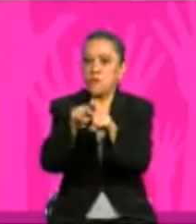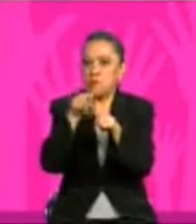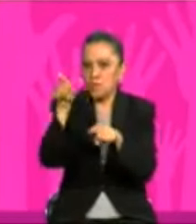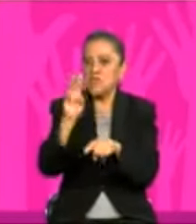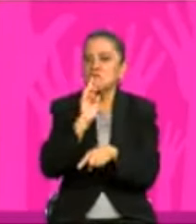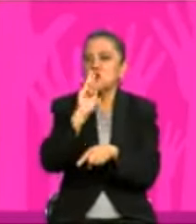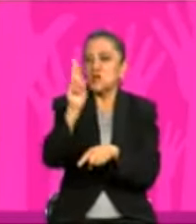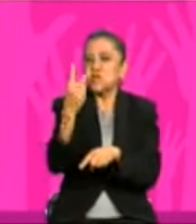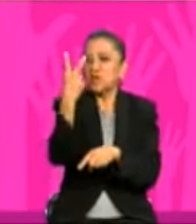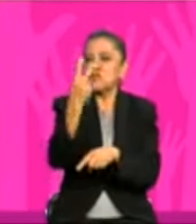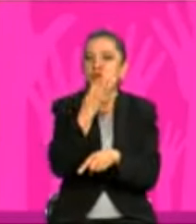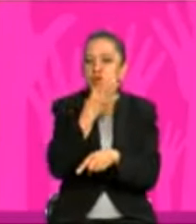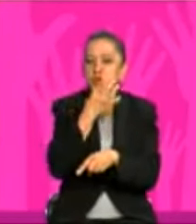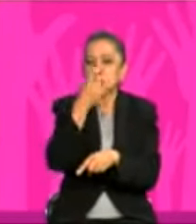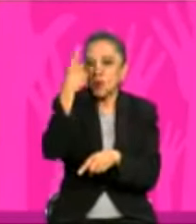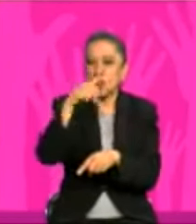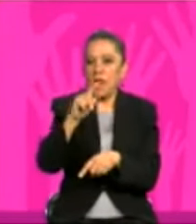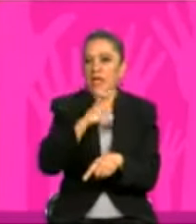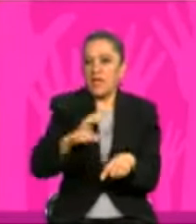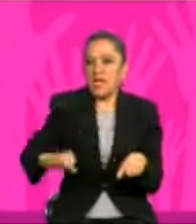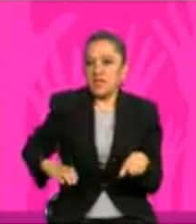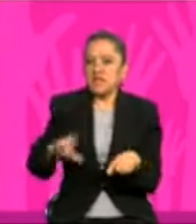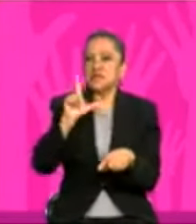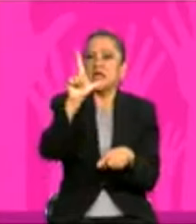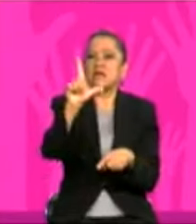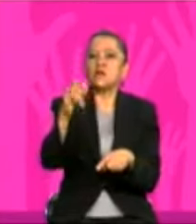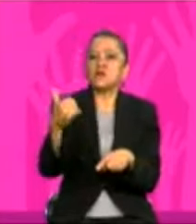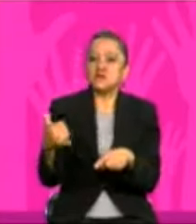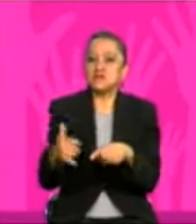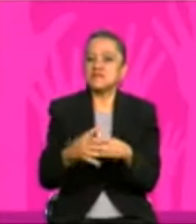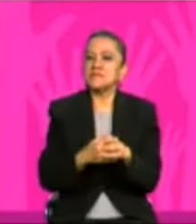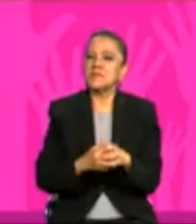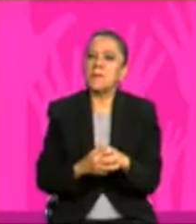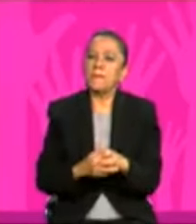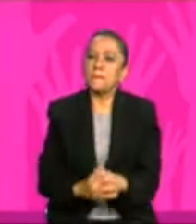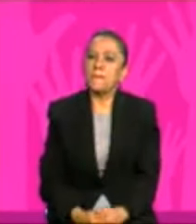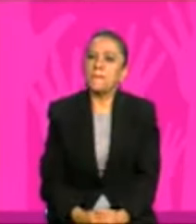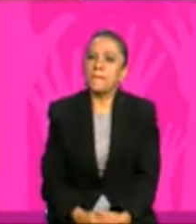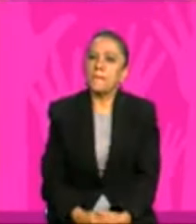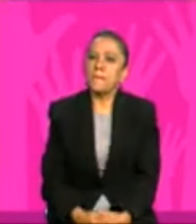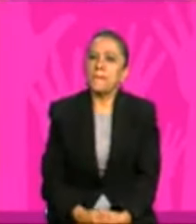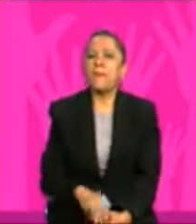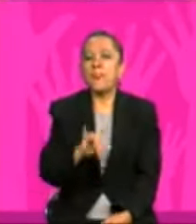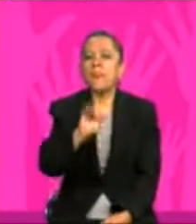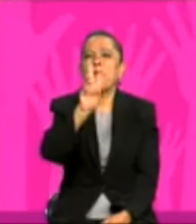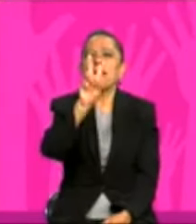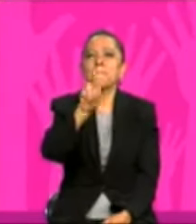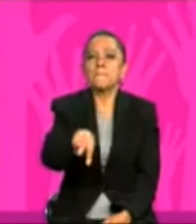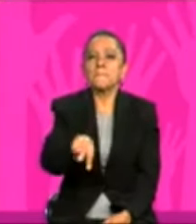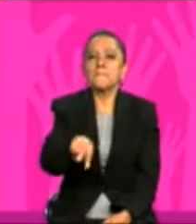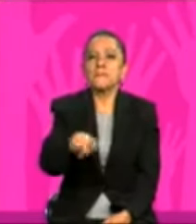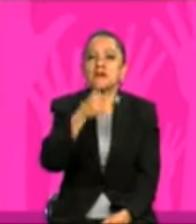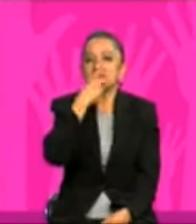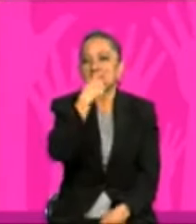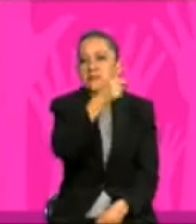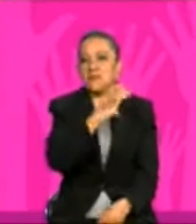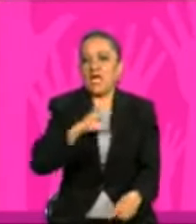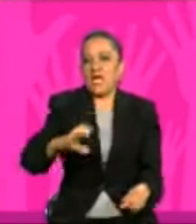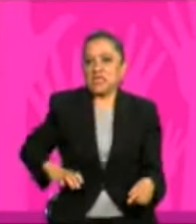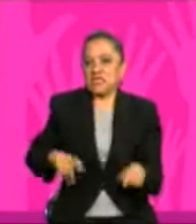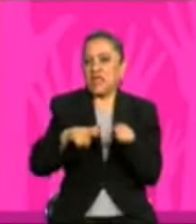réplica, 2 minutos para la candidata Lucía Mesa Guzmán. Adelante, candidata. Por cierto, candidata de la continuidad